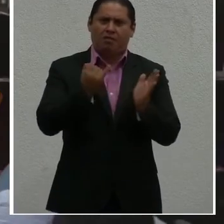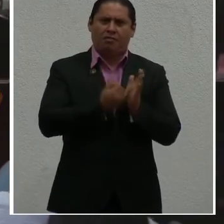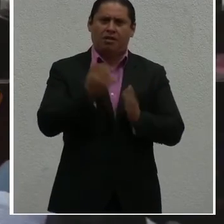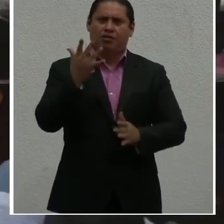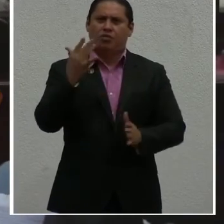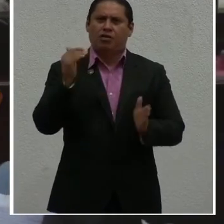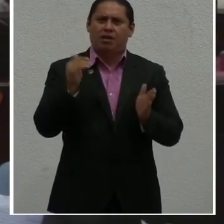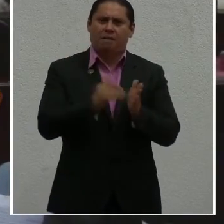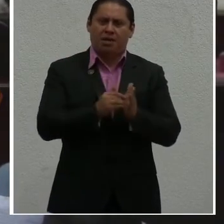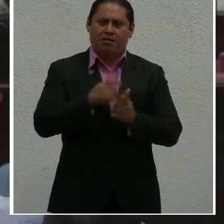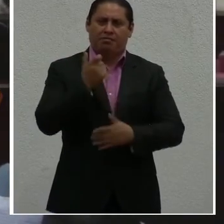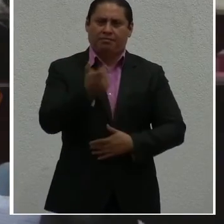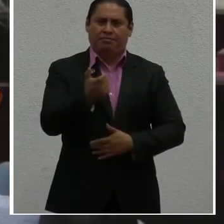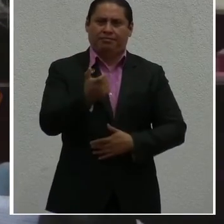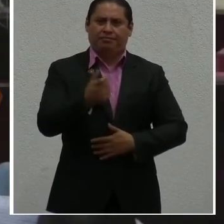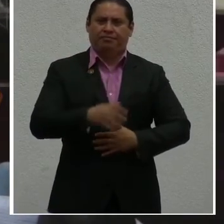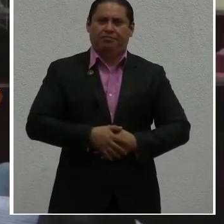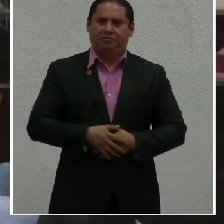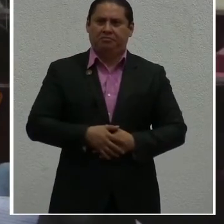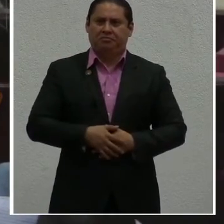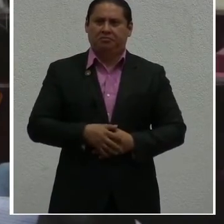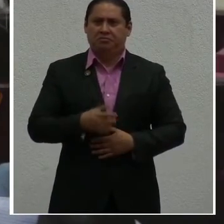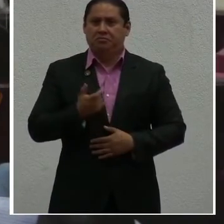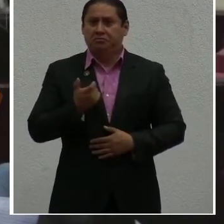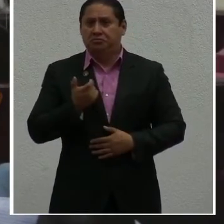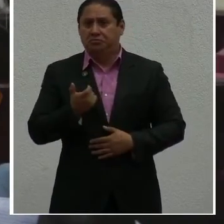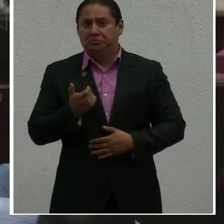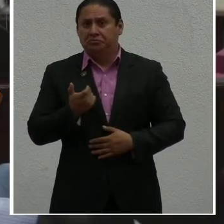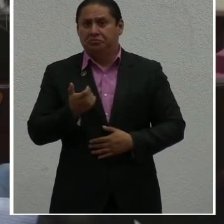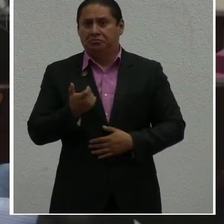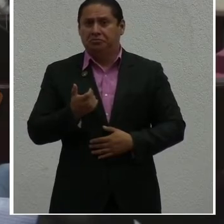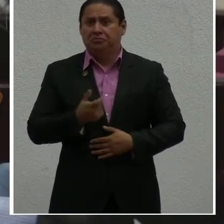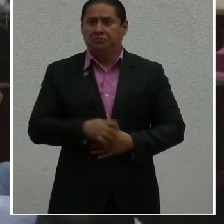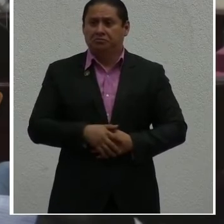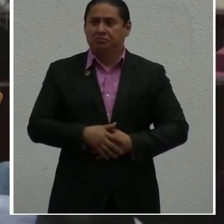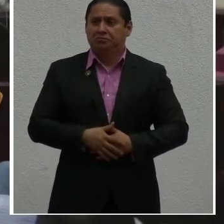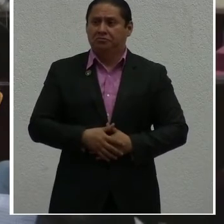50 mil pesos. No es nada. 50 mil.